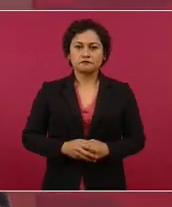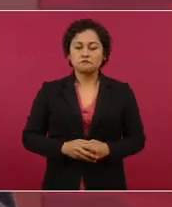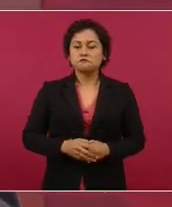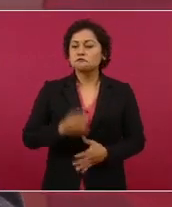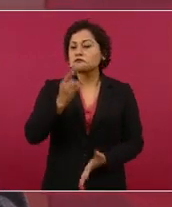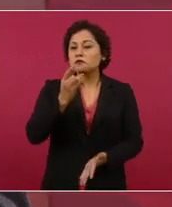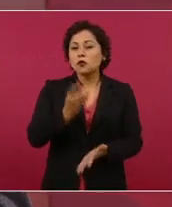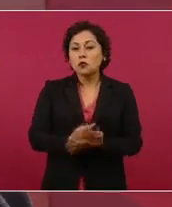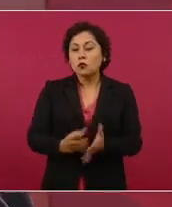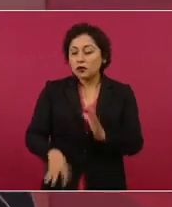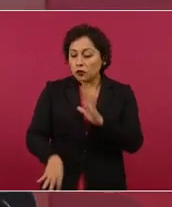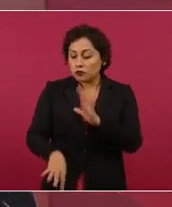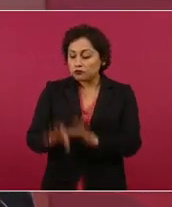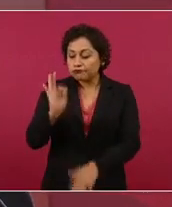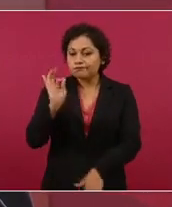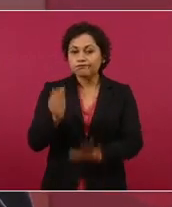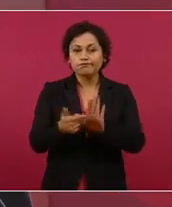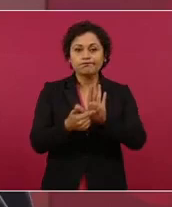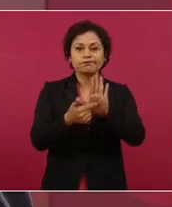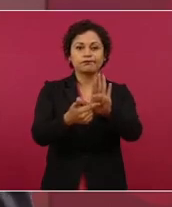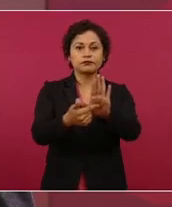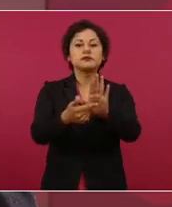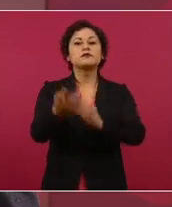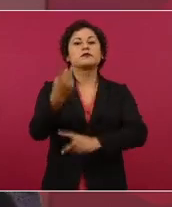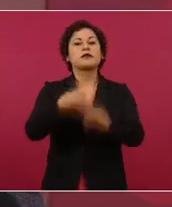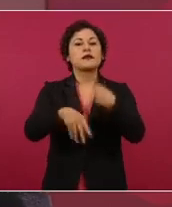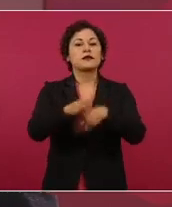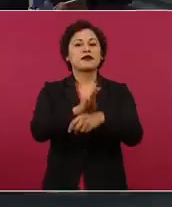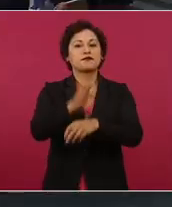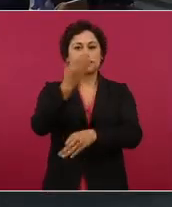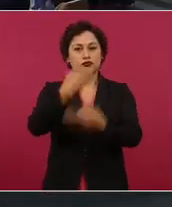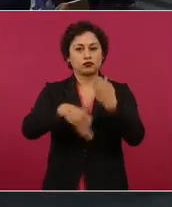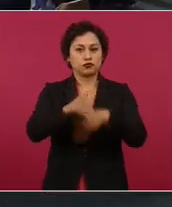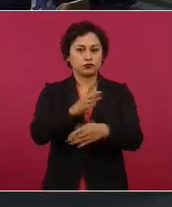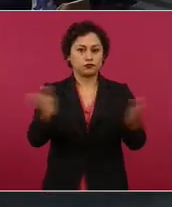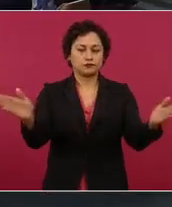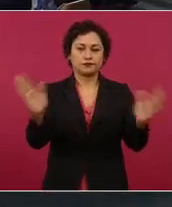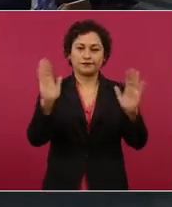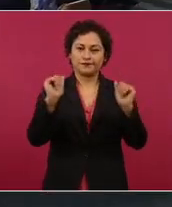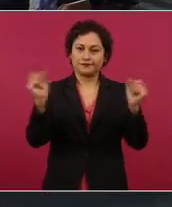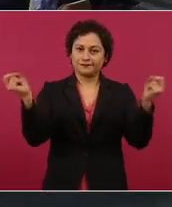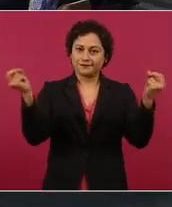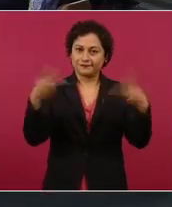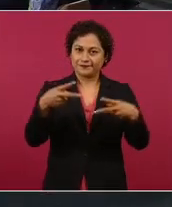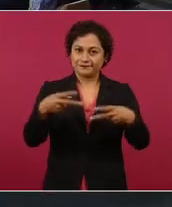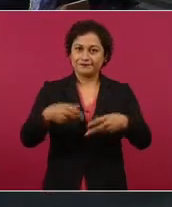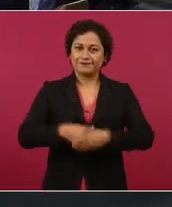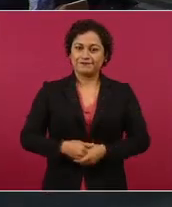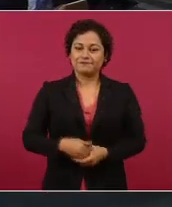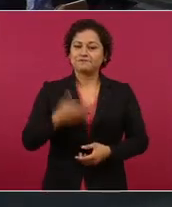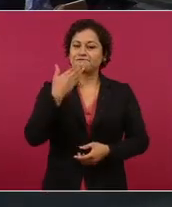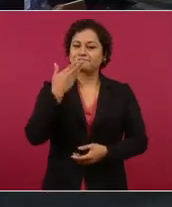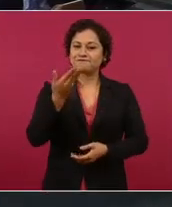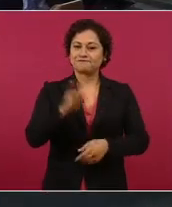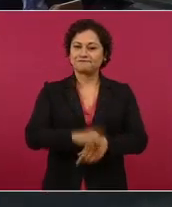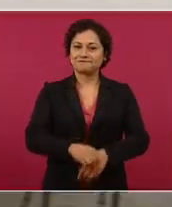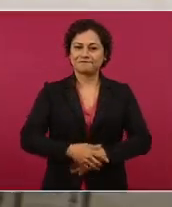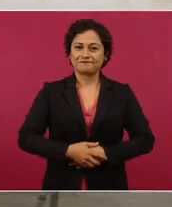ventilar todos estos asuntos en beneficio de la gente. Bueno, nos vemos entonces, la pasen bien.